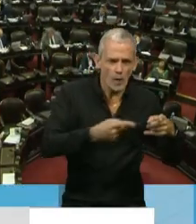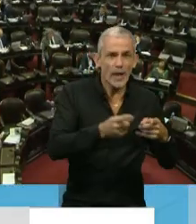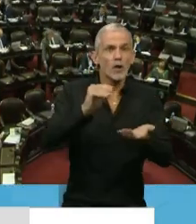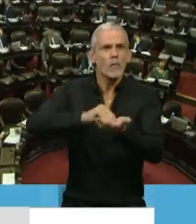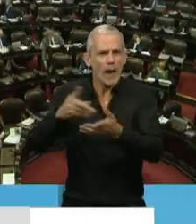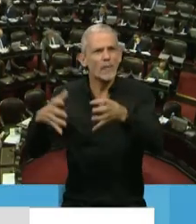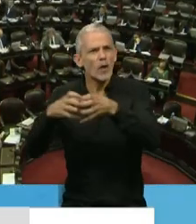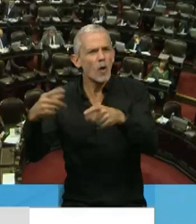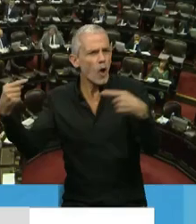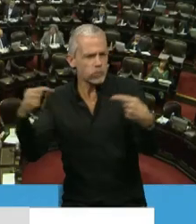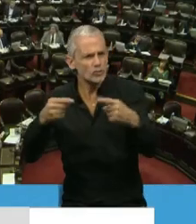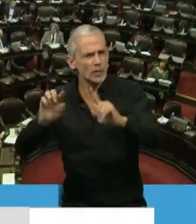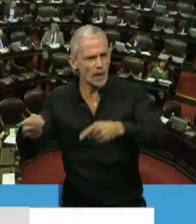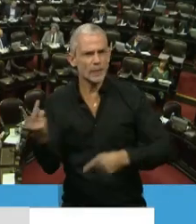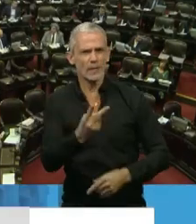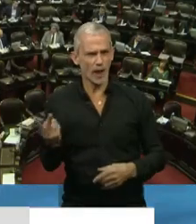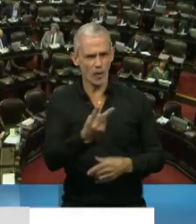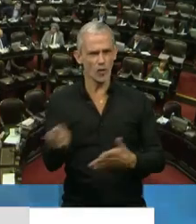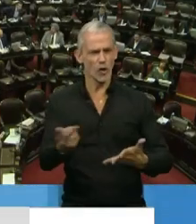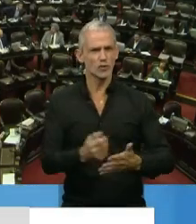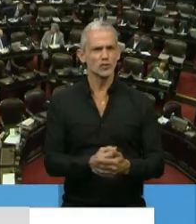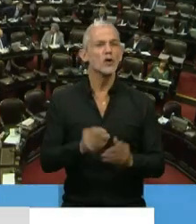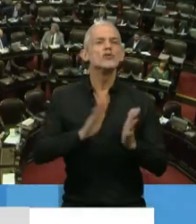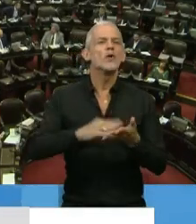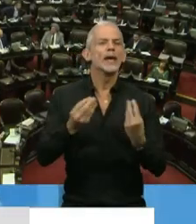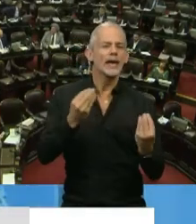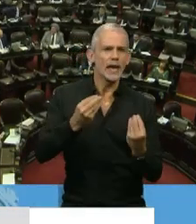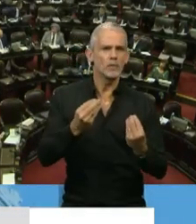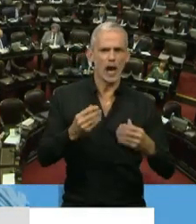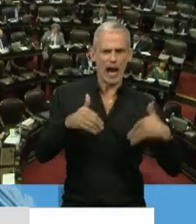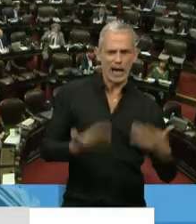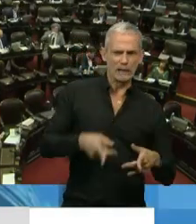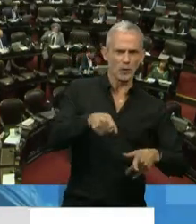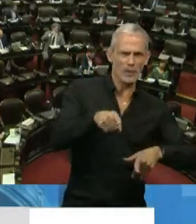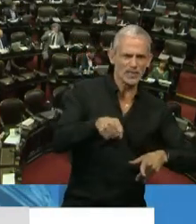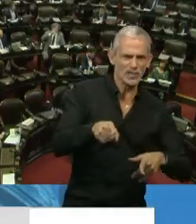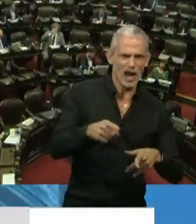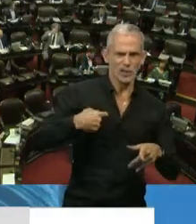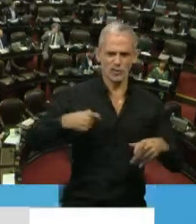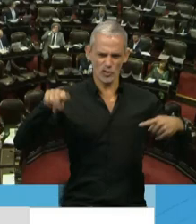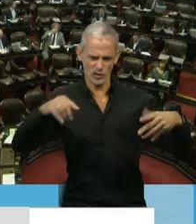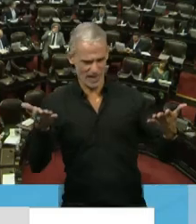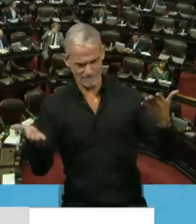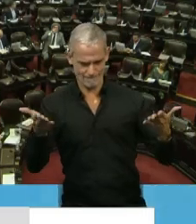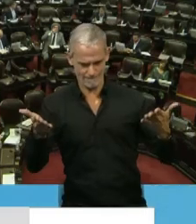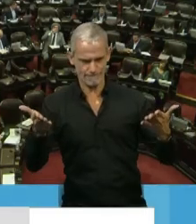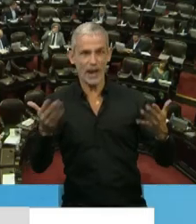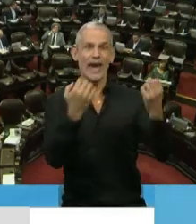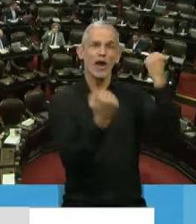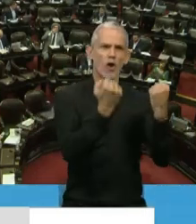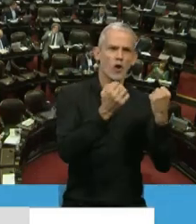trascendentales para la oposición, que tienen que ver con utilitarismo o deber social, economía o salud